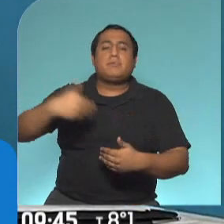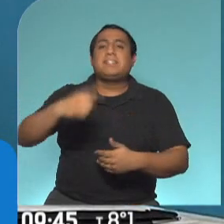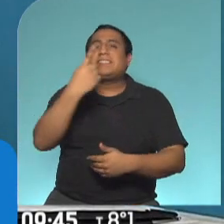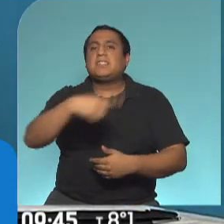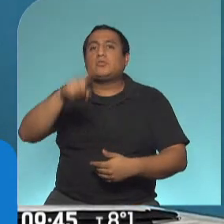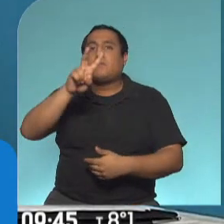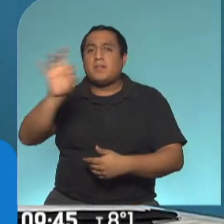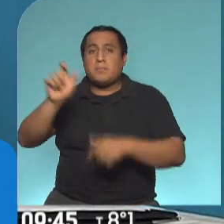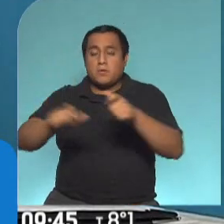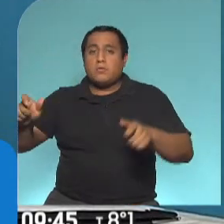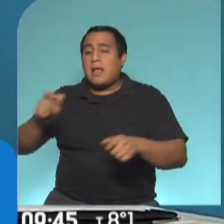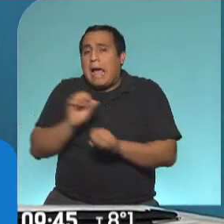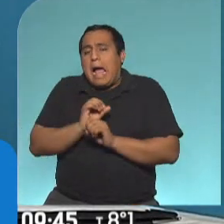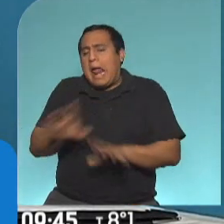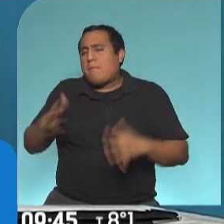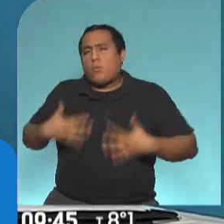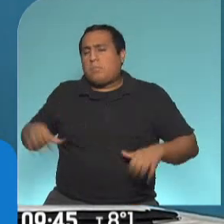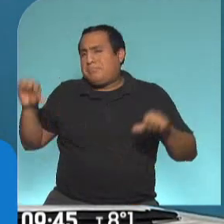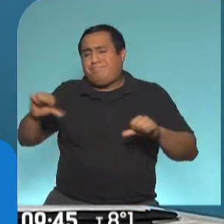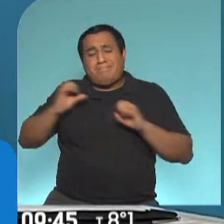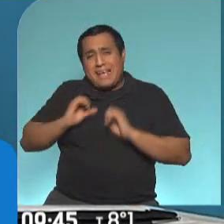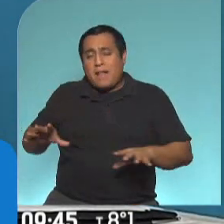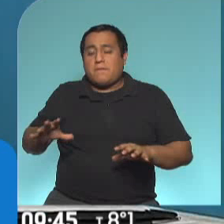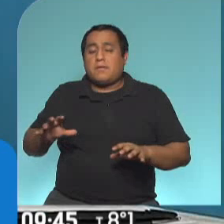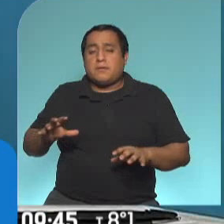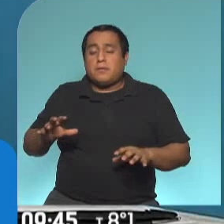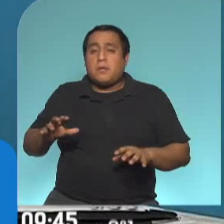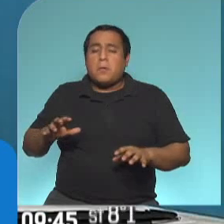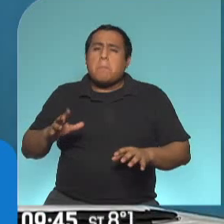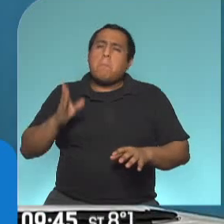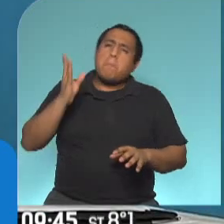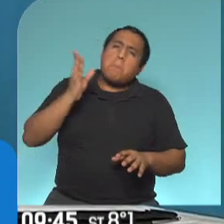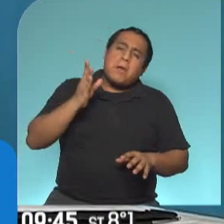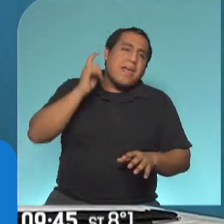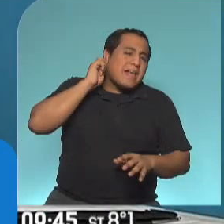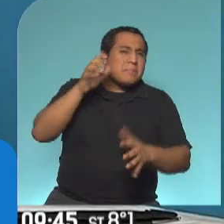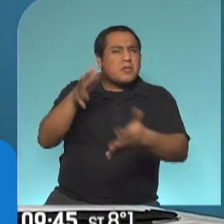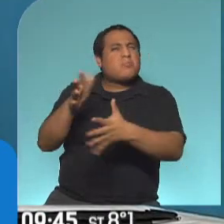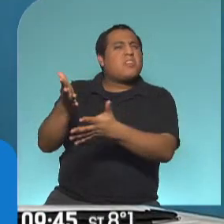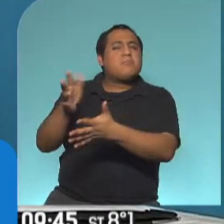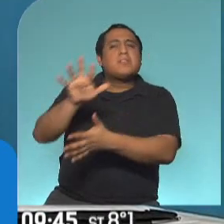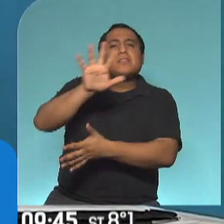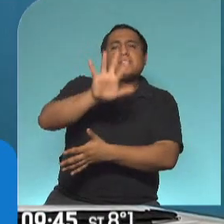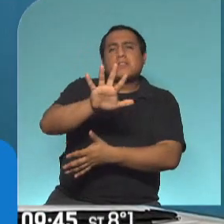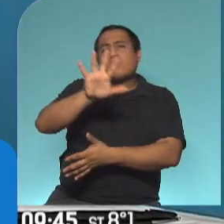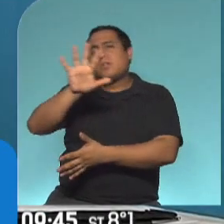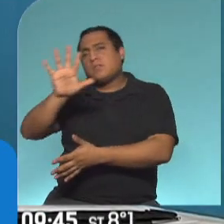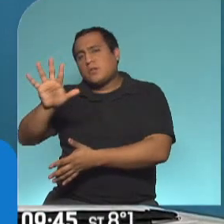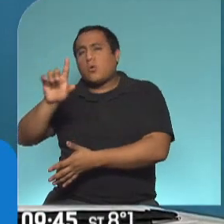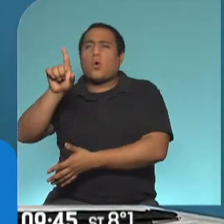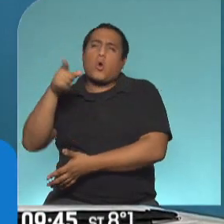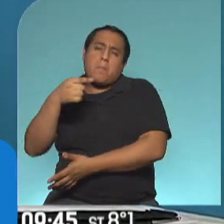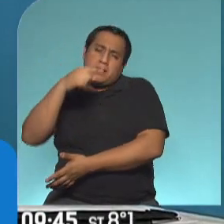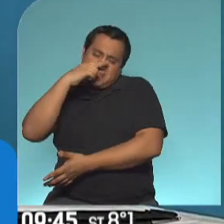grave de los cuales el promedio de edad ha sido de 55 7